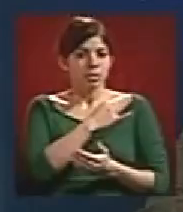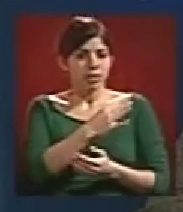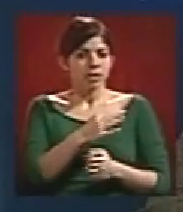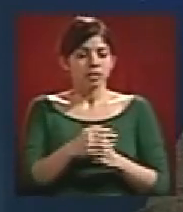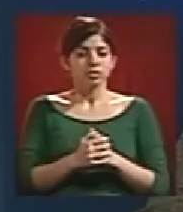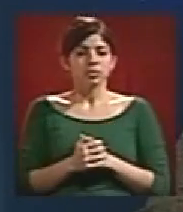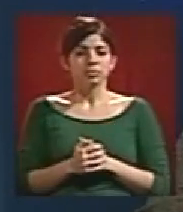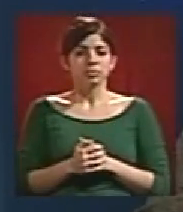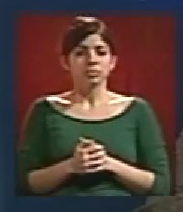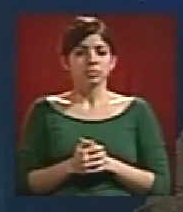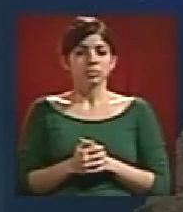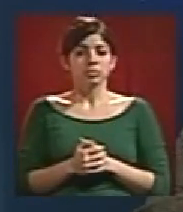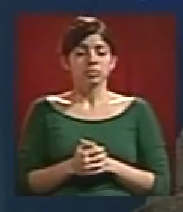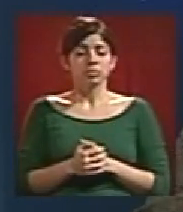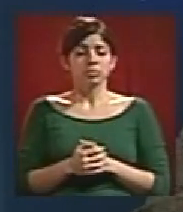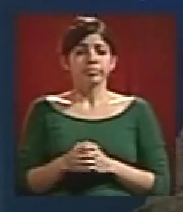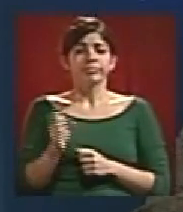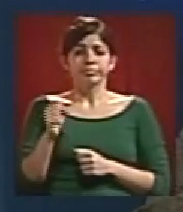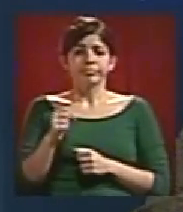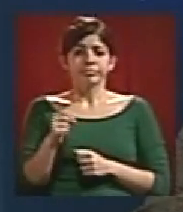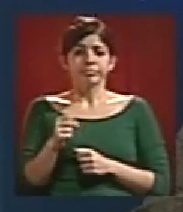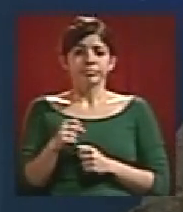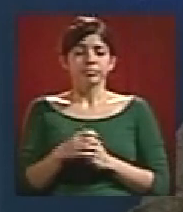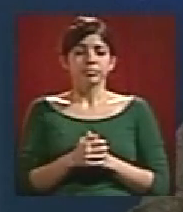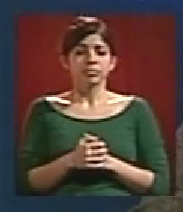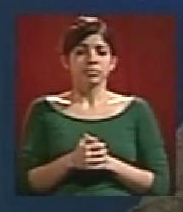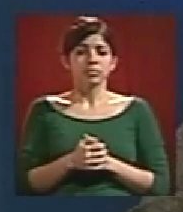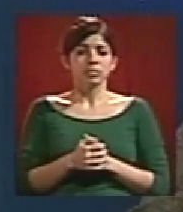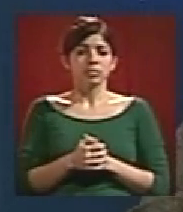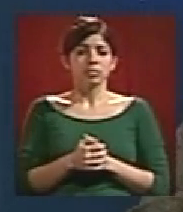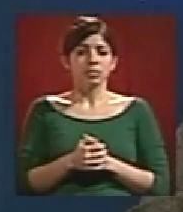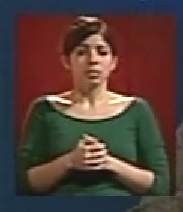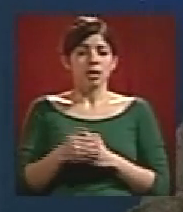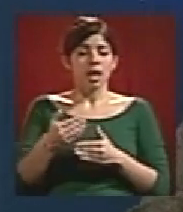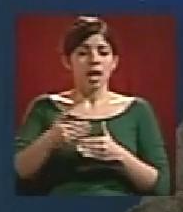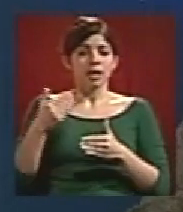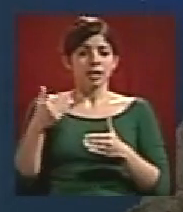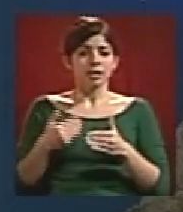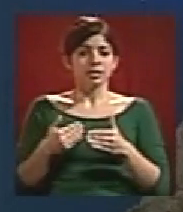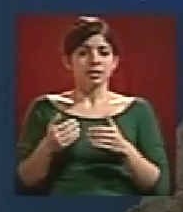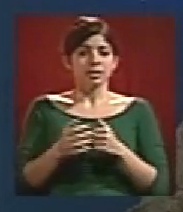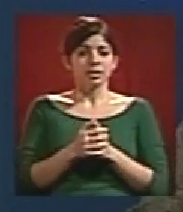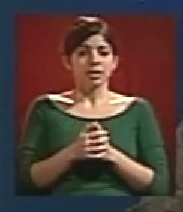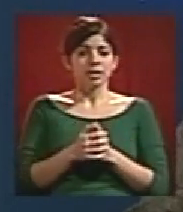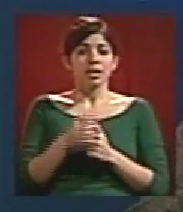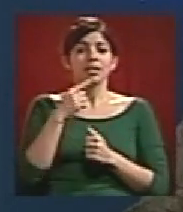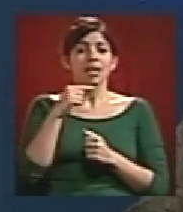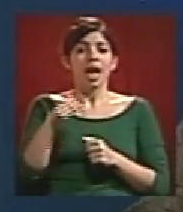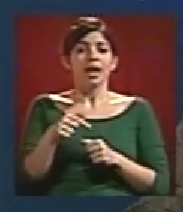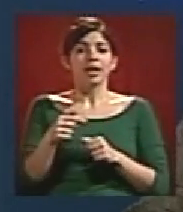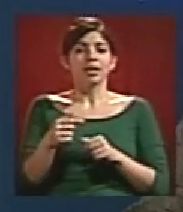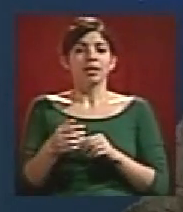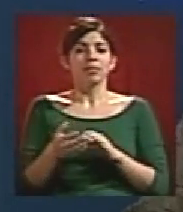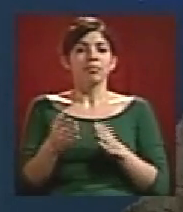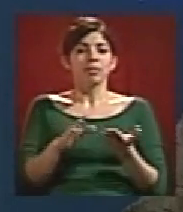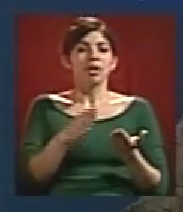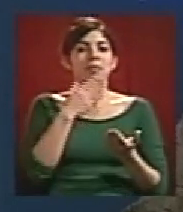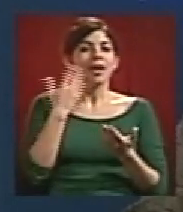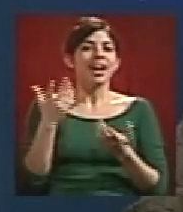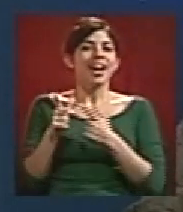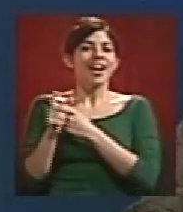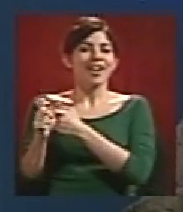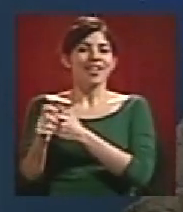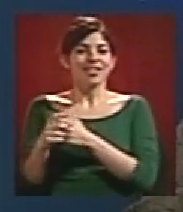invitación. Efectivamente, yo creo que antes de que digan que aquí murió, mejor decir que aquí corrió,